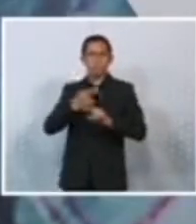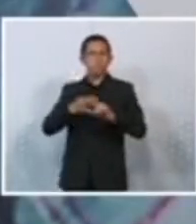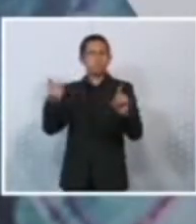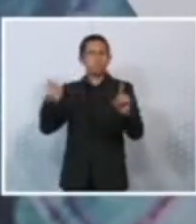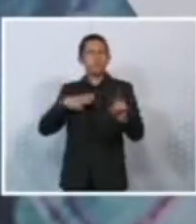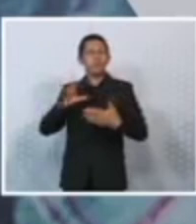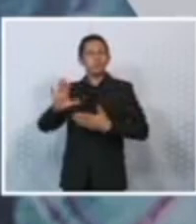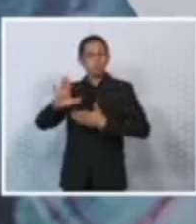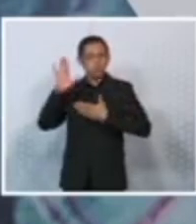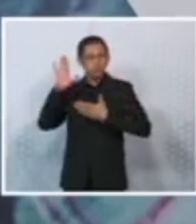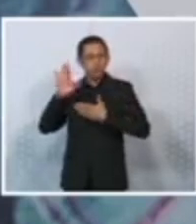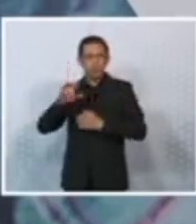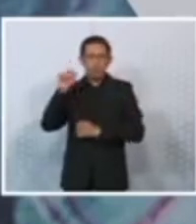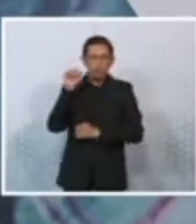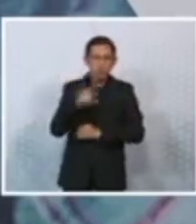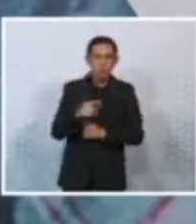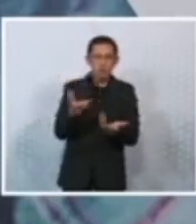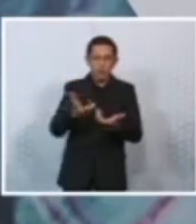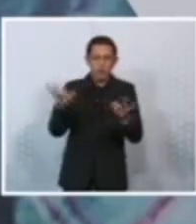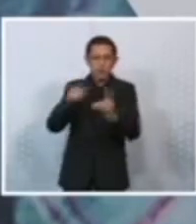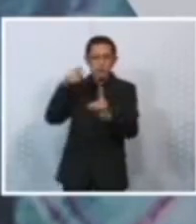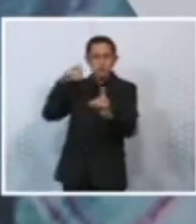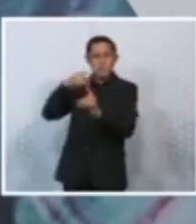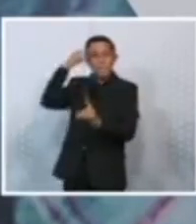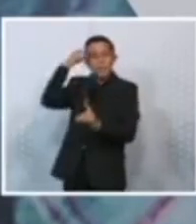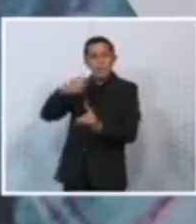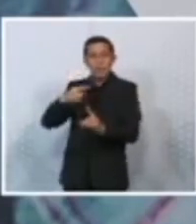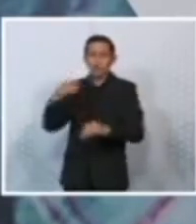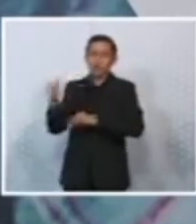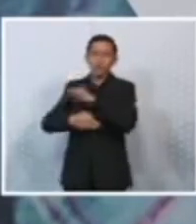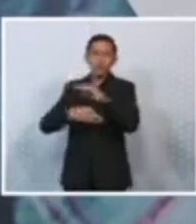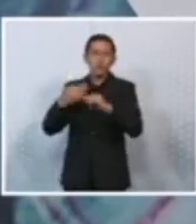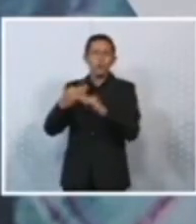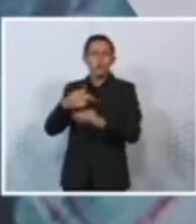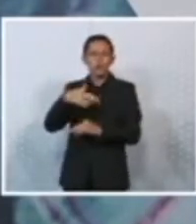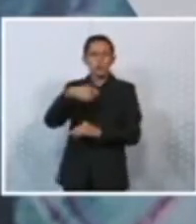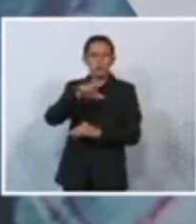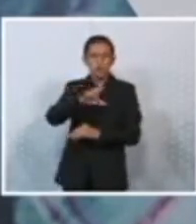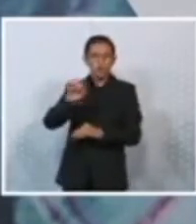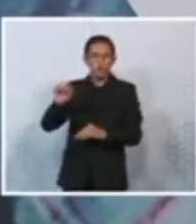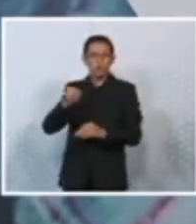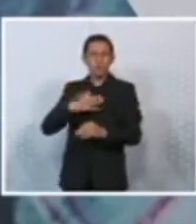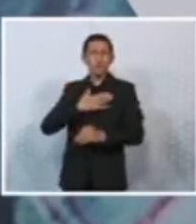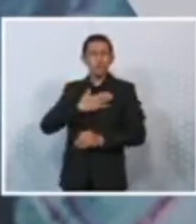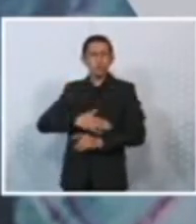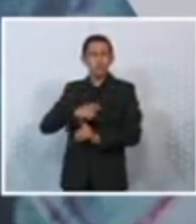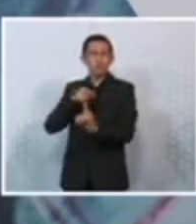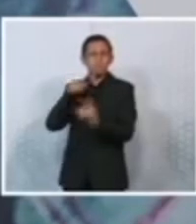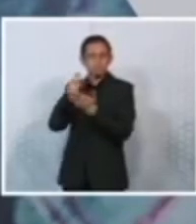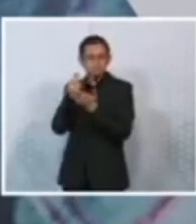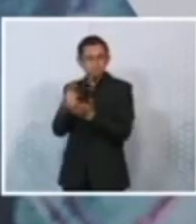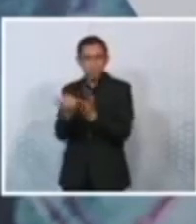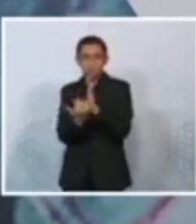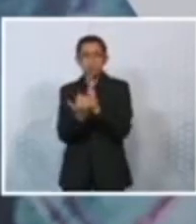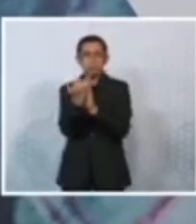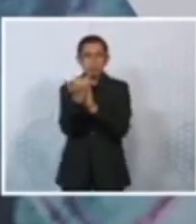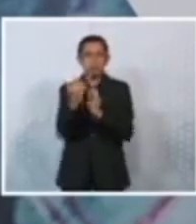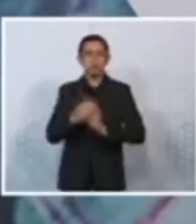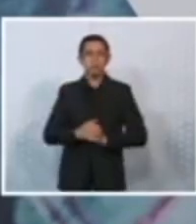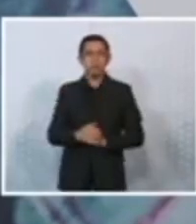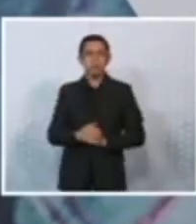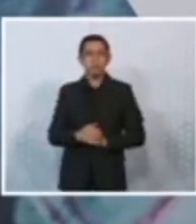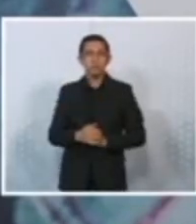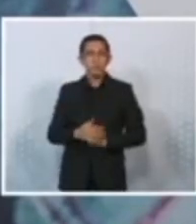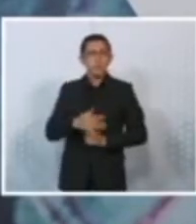más le den la espalda al pueblo primero potenciaremos el proyecto turístico estatal con un enfoque de sostenibilidad